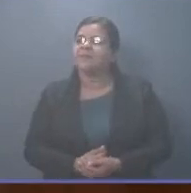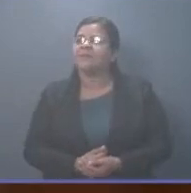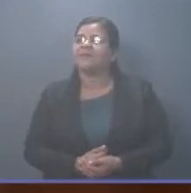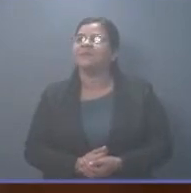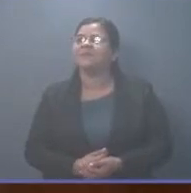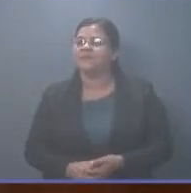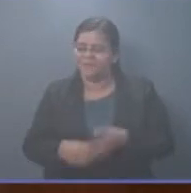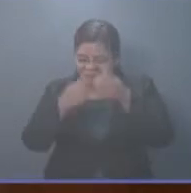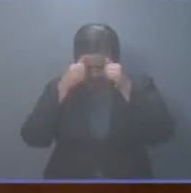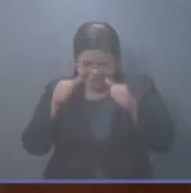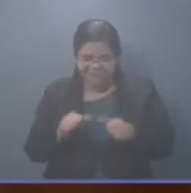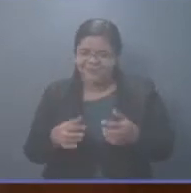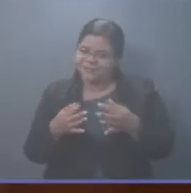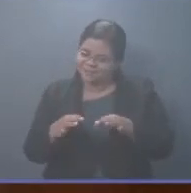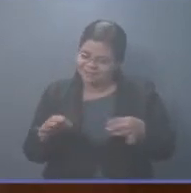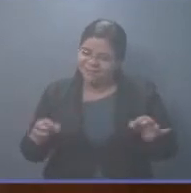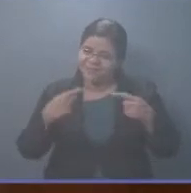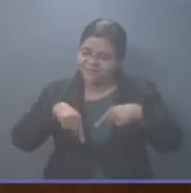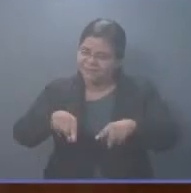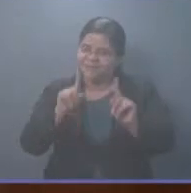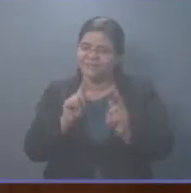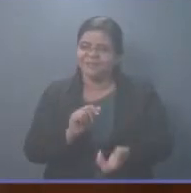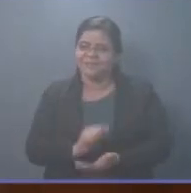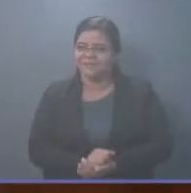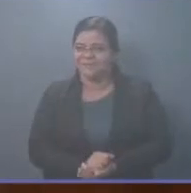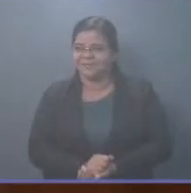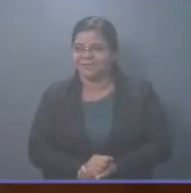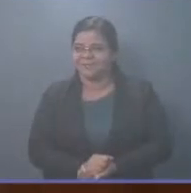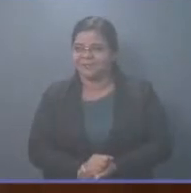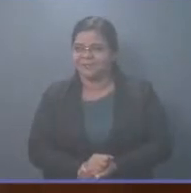Y se mantiene la redacción del artículo.